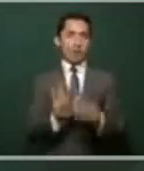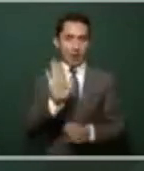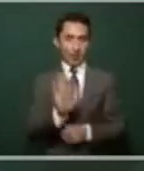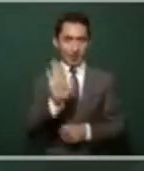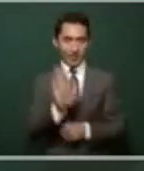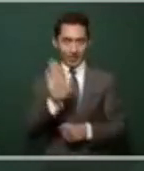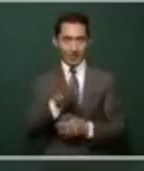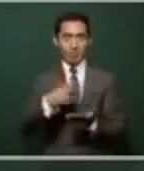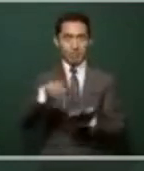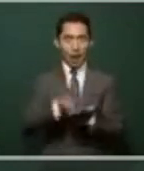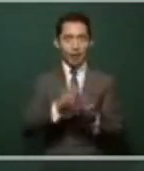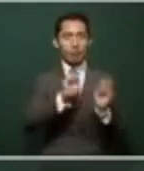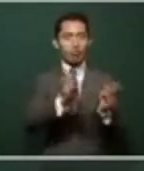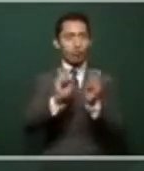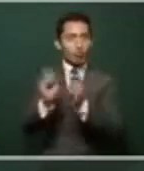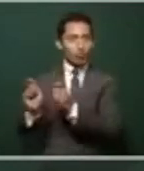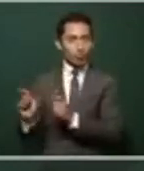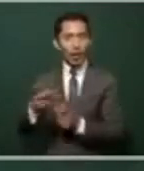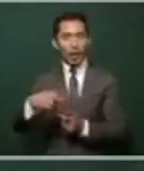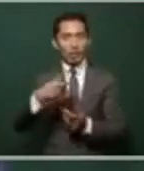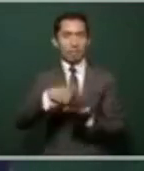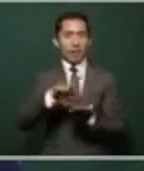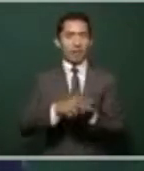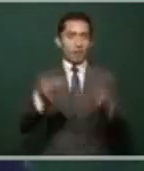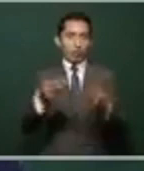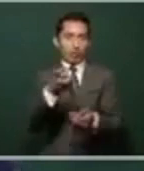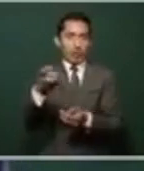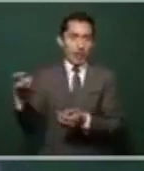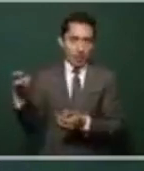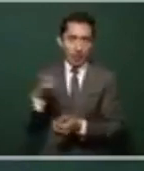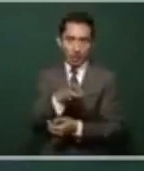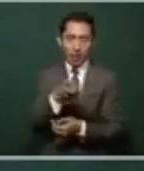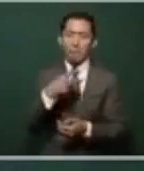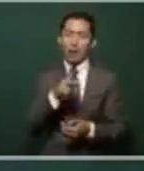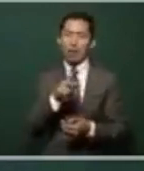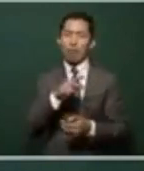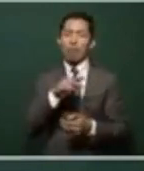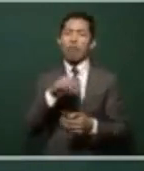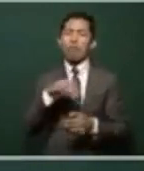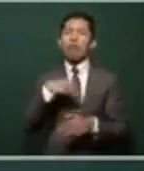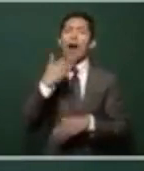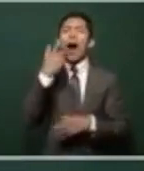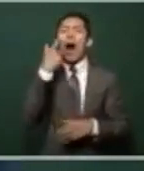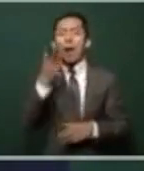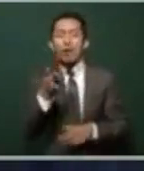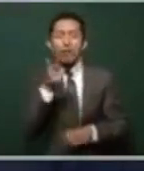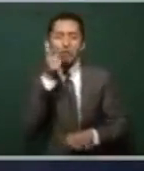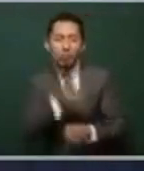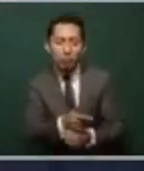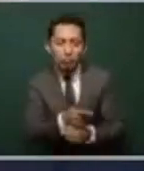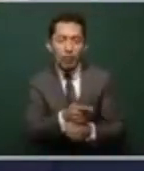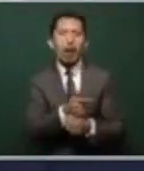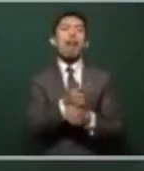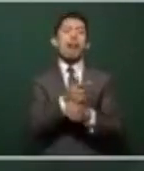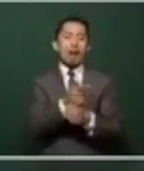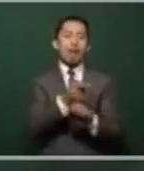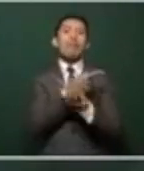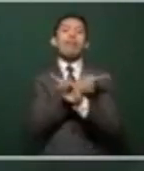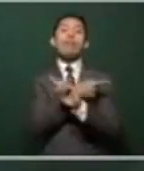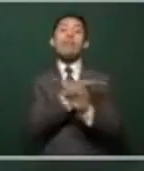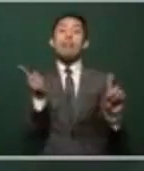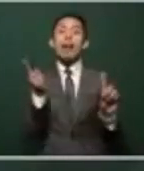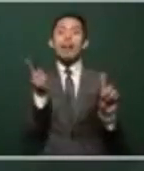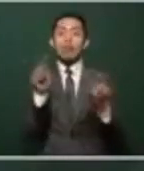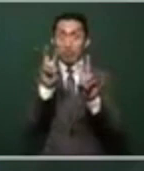cuando el fondo del asunto es que se buscaba privatizar la